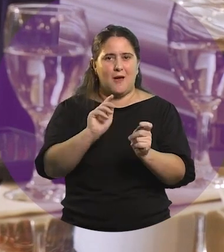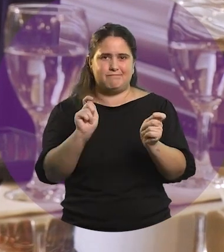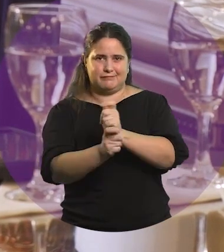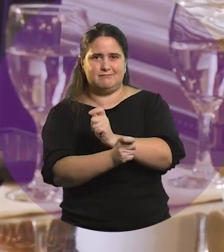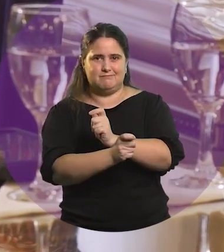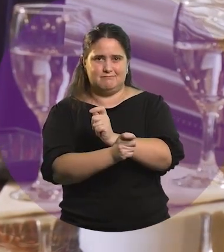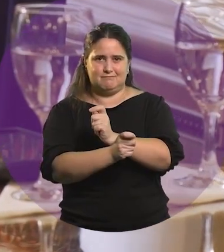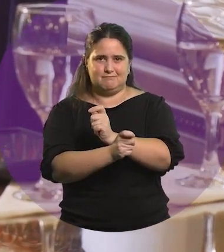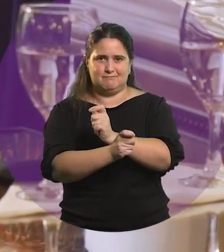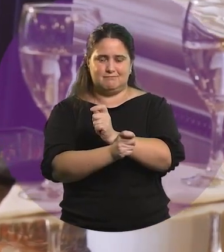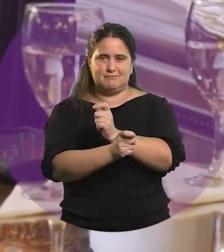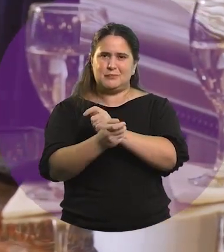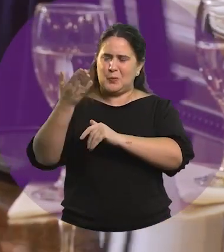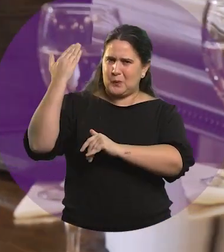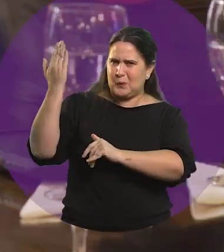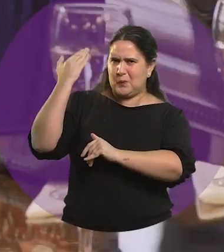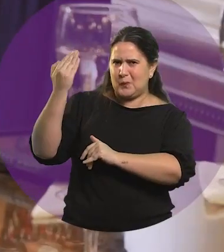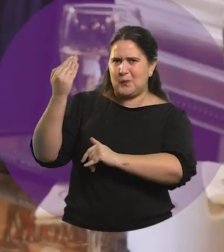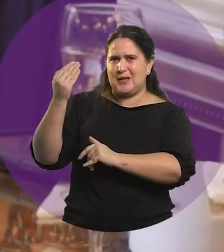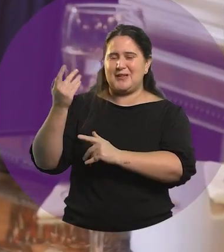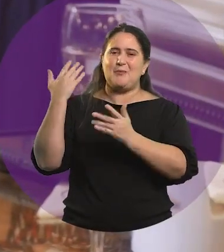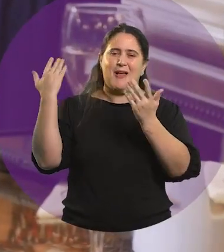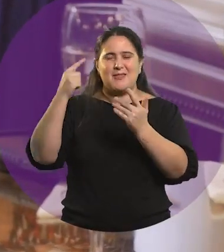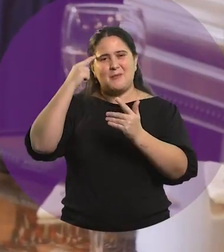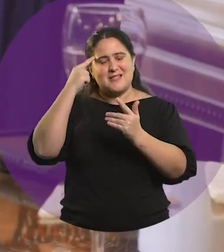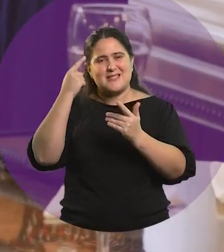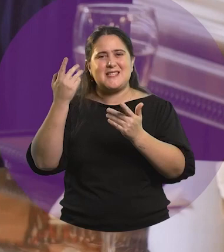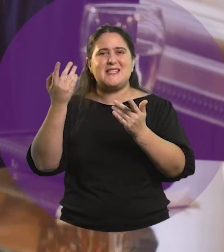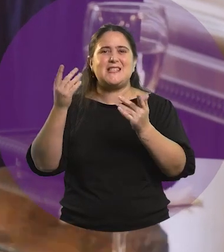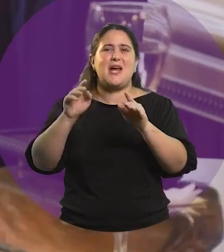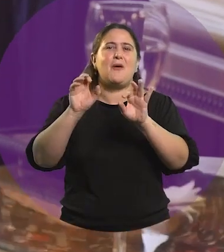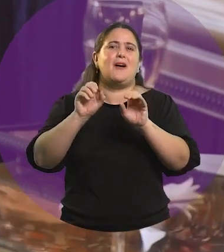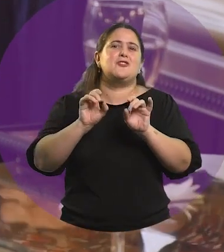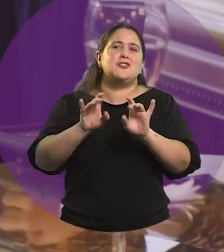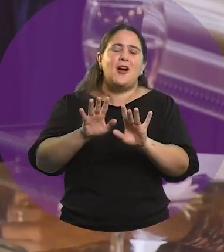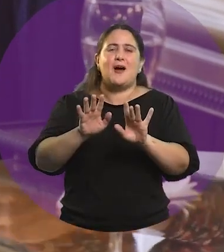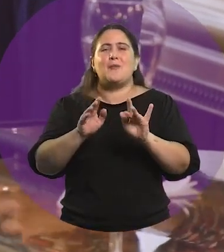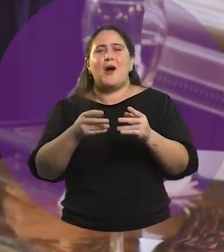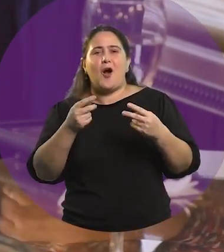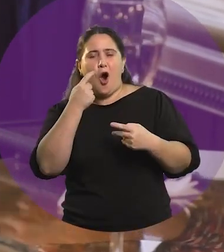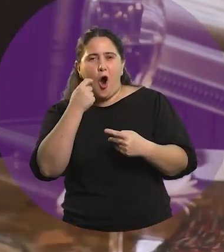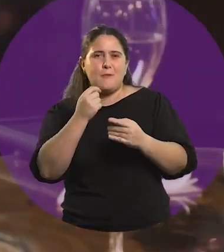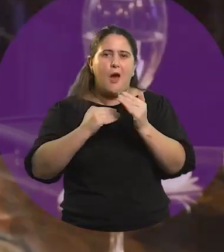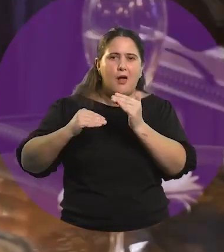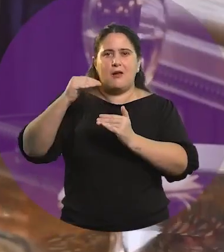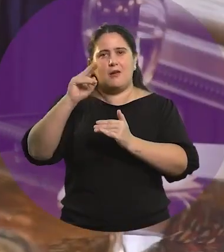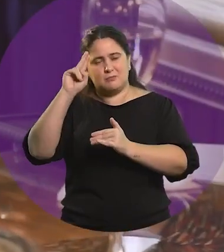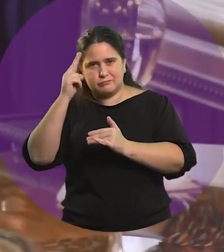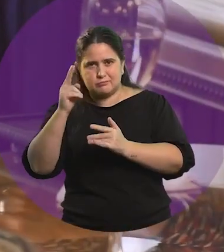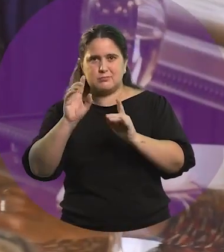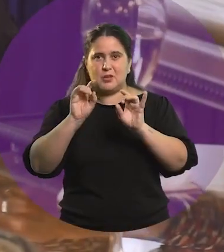en Uruguay. Porque aquella lógica del Maracaná, como decimos, que en los 900 Uruguay